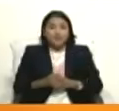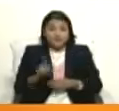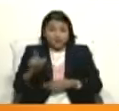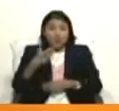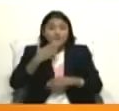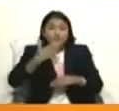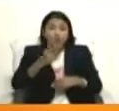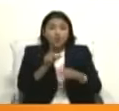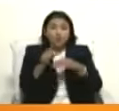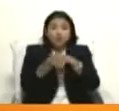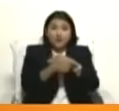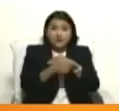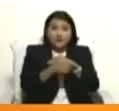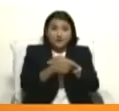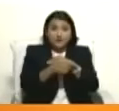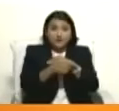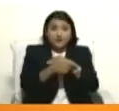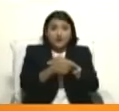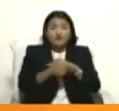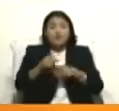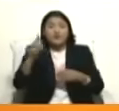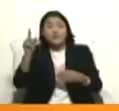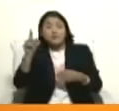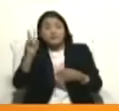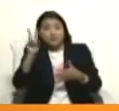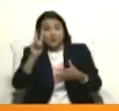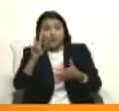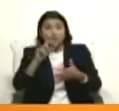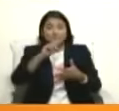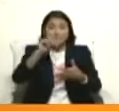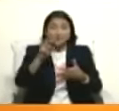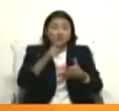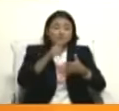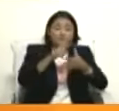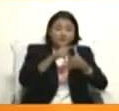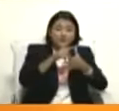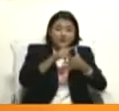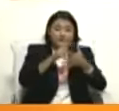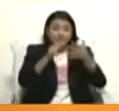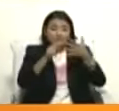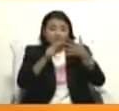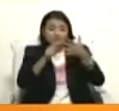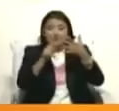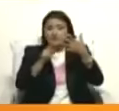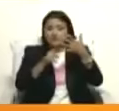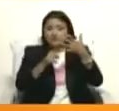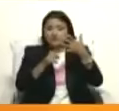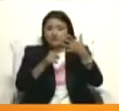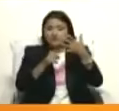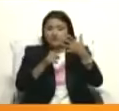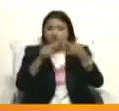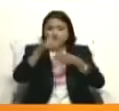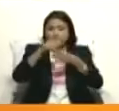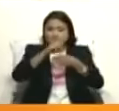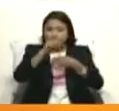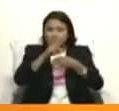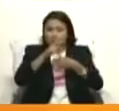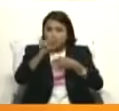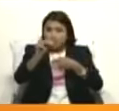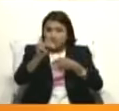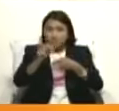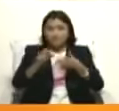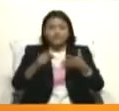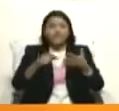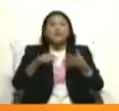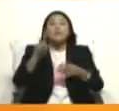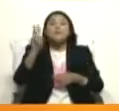Que Venezuela no incluya las preguntas primera, tercera y quinta en el referendo consultivo. Que